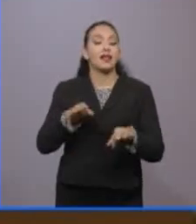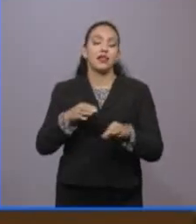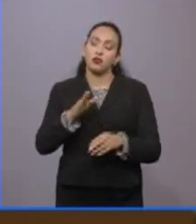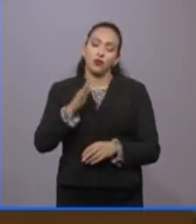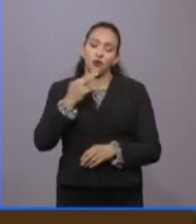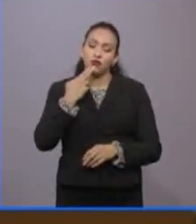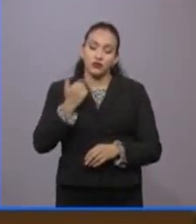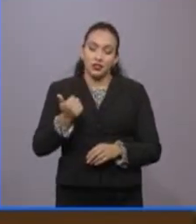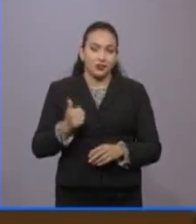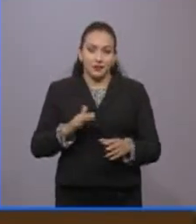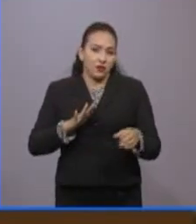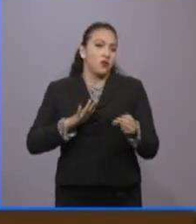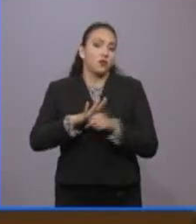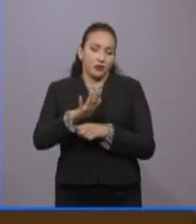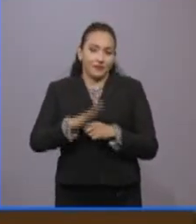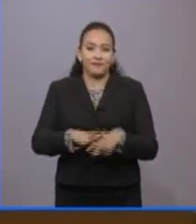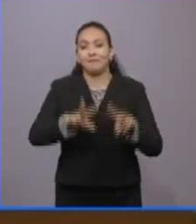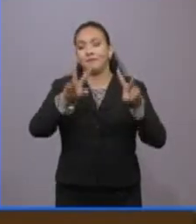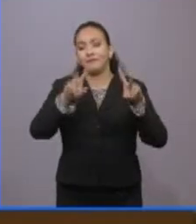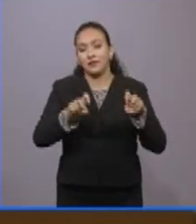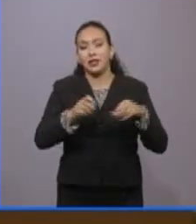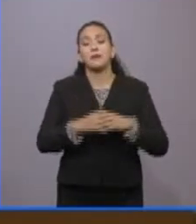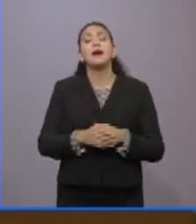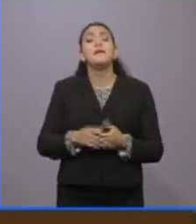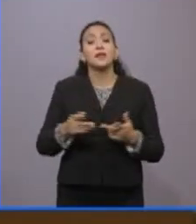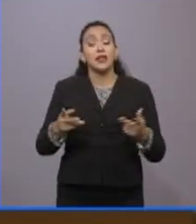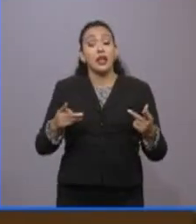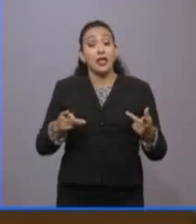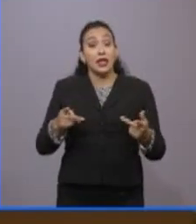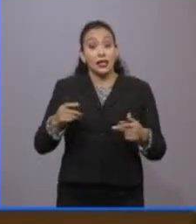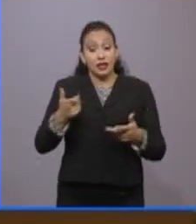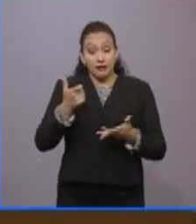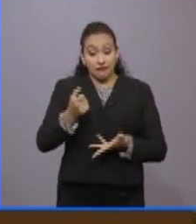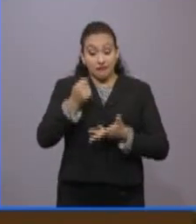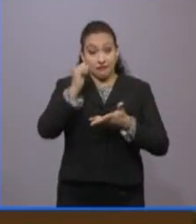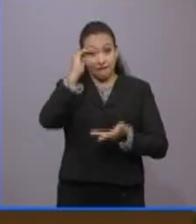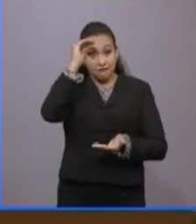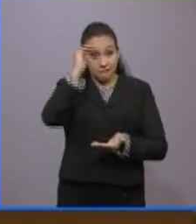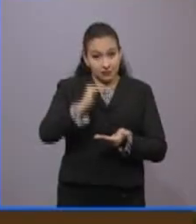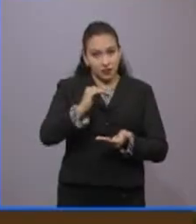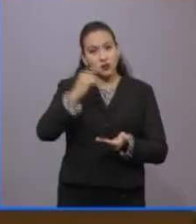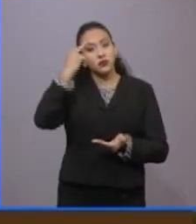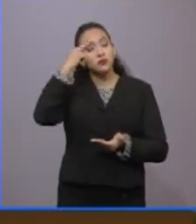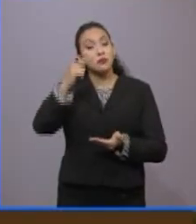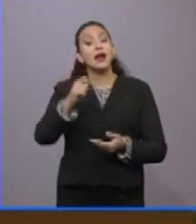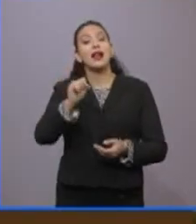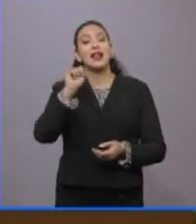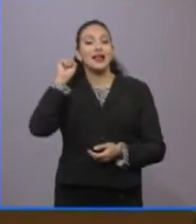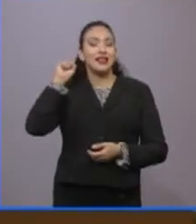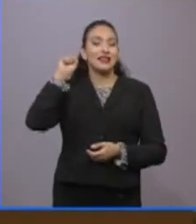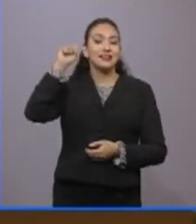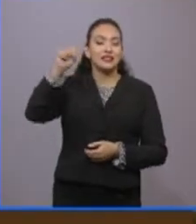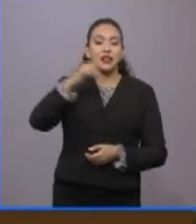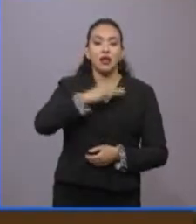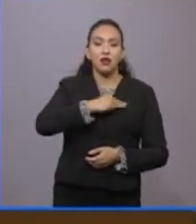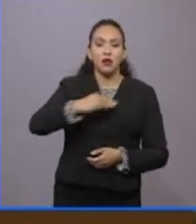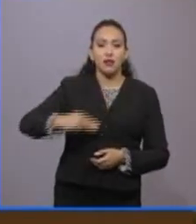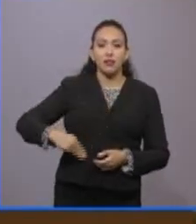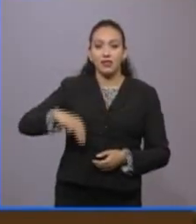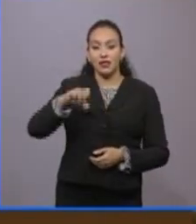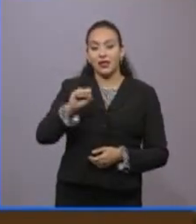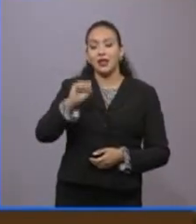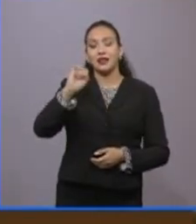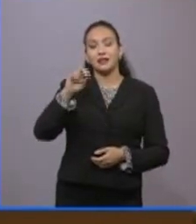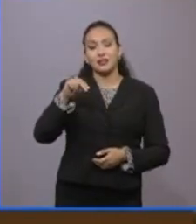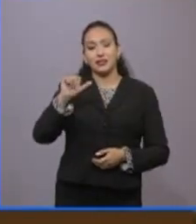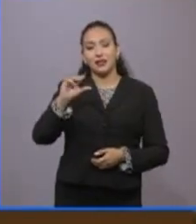para resolver un asunto relacionado con la disminución del techo financiero asignado a la Sindicatura Municipal de Sinacantepec para